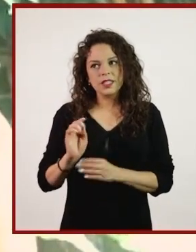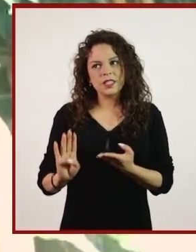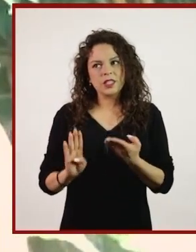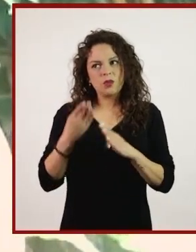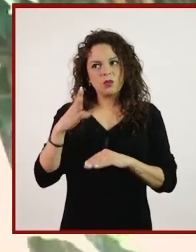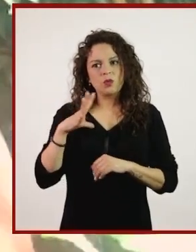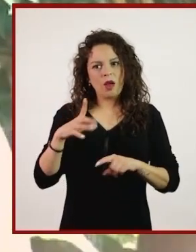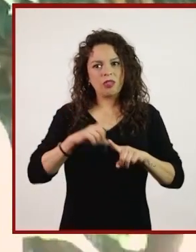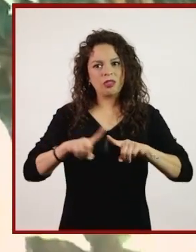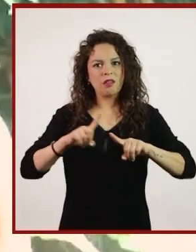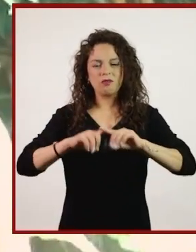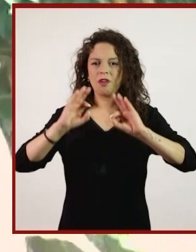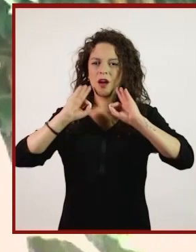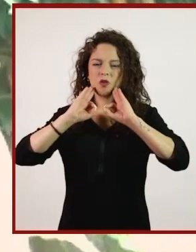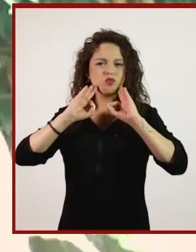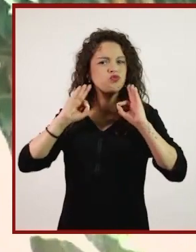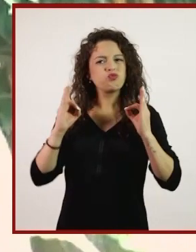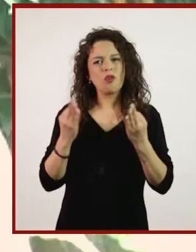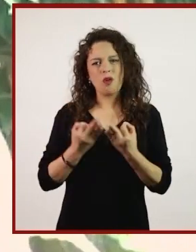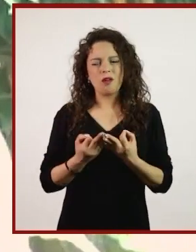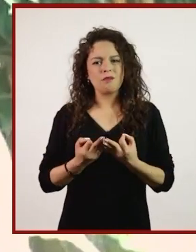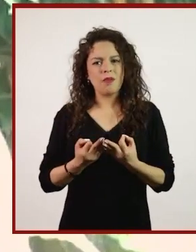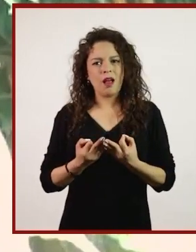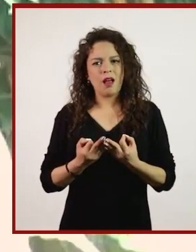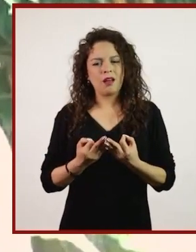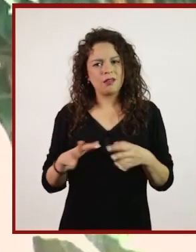registrar el mundo de otras maneras,